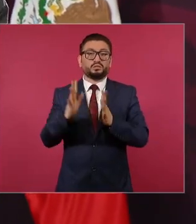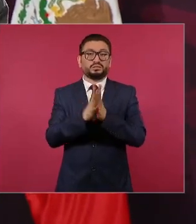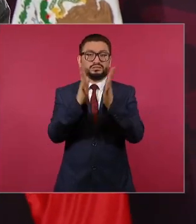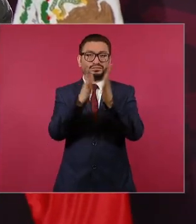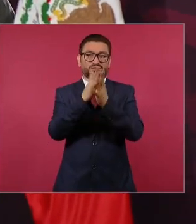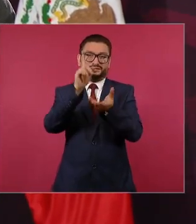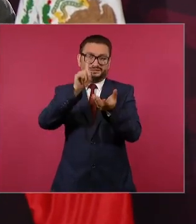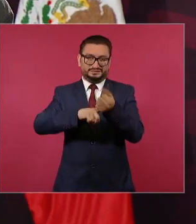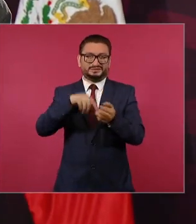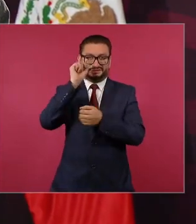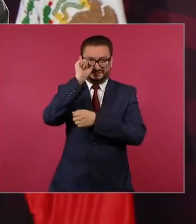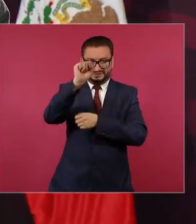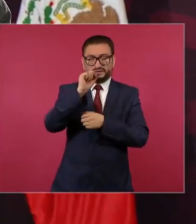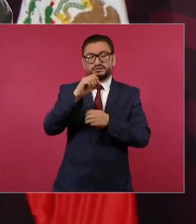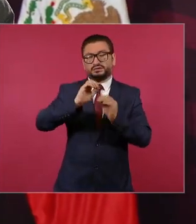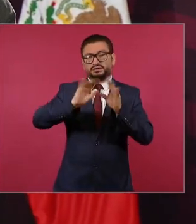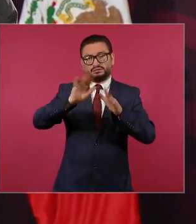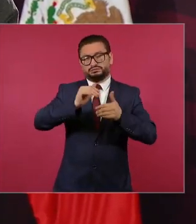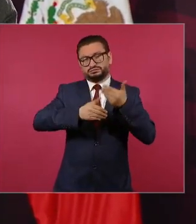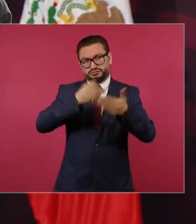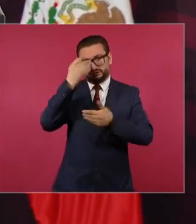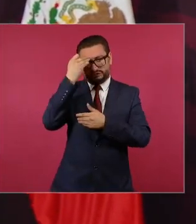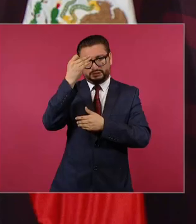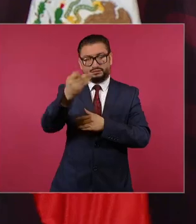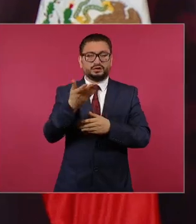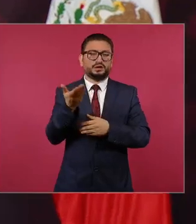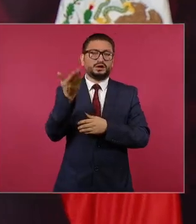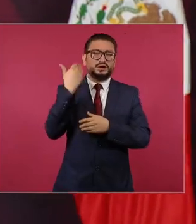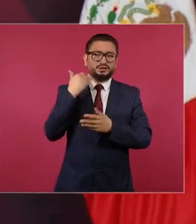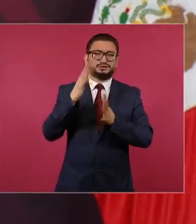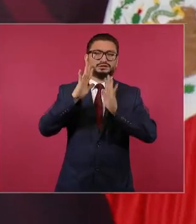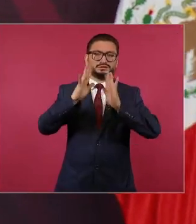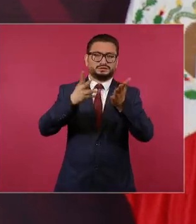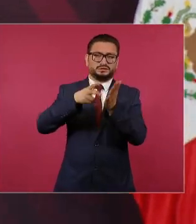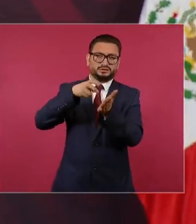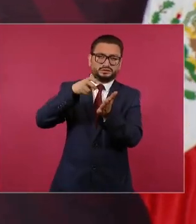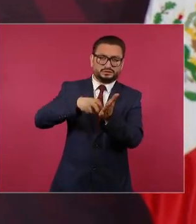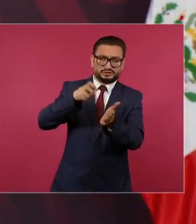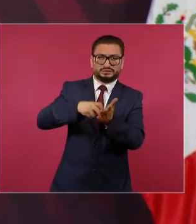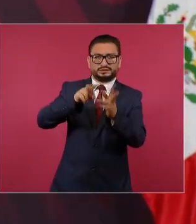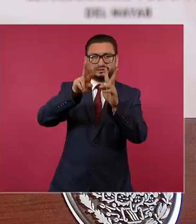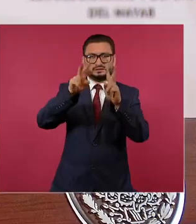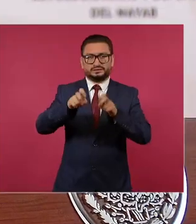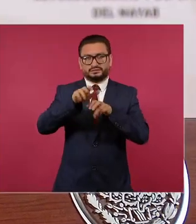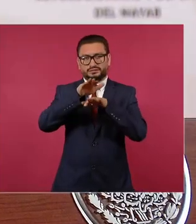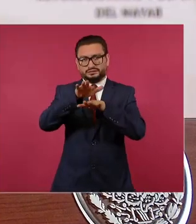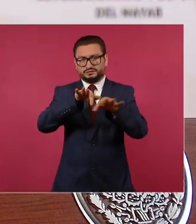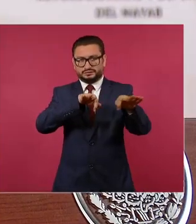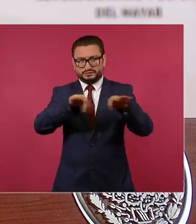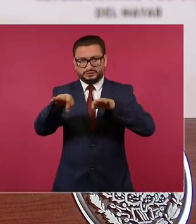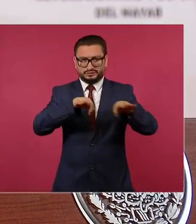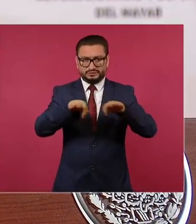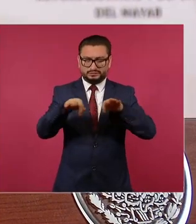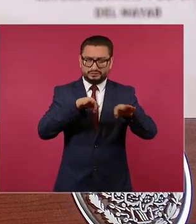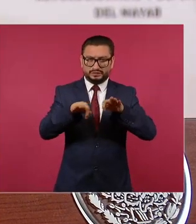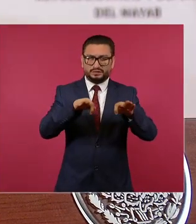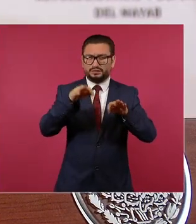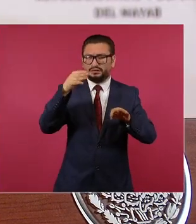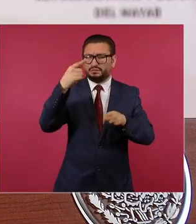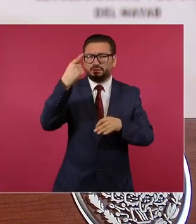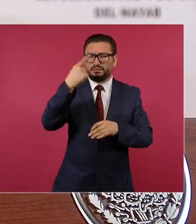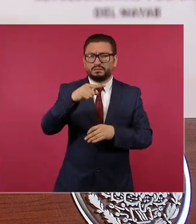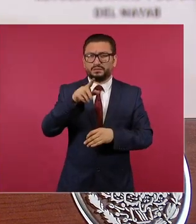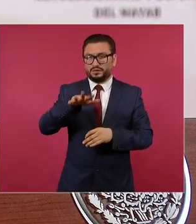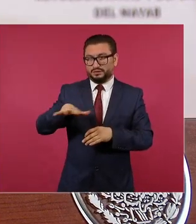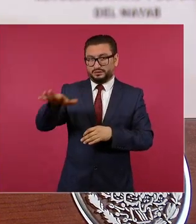procesos. Ya se hizo una reforma laboral para que